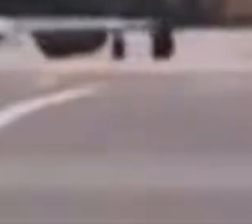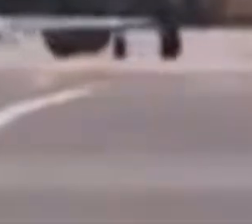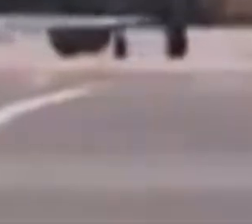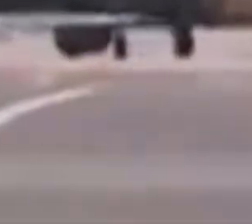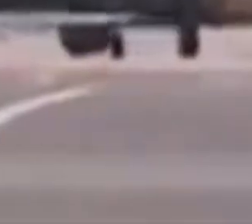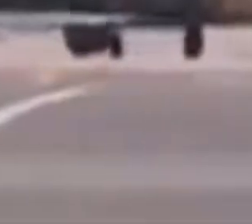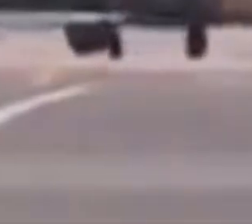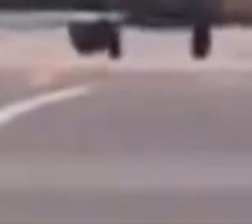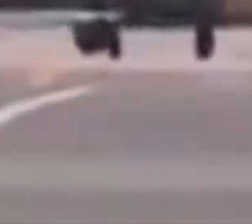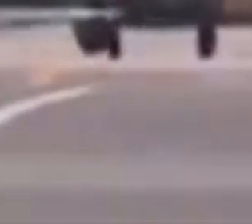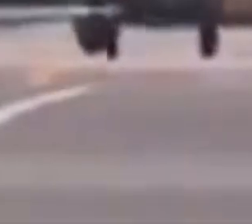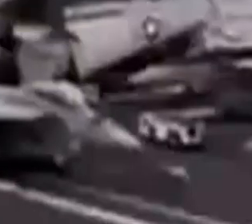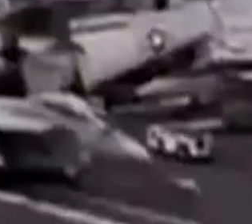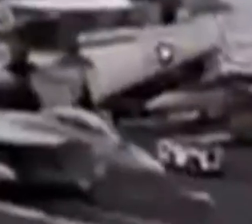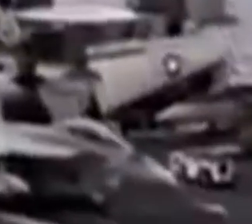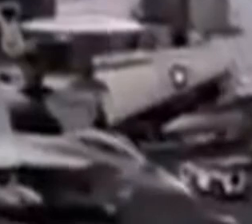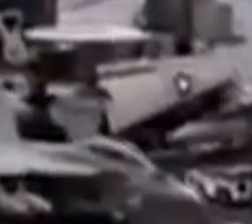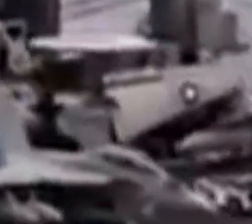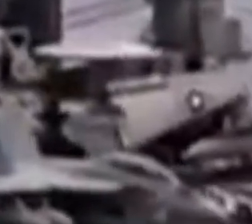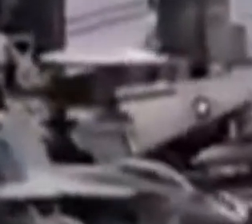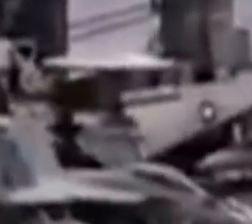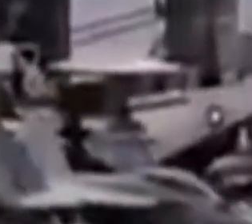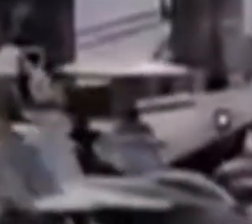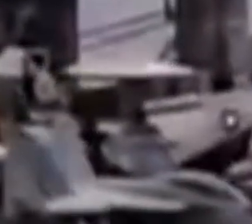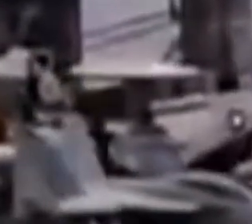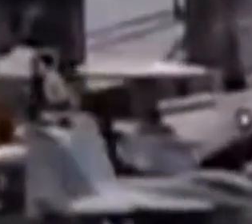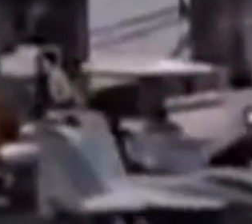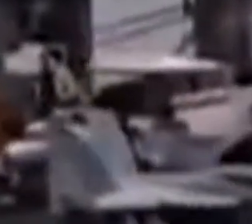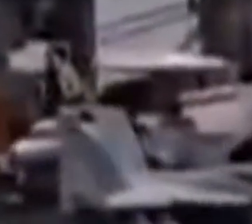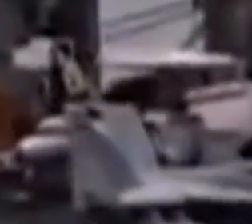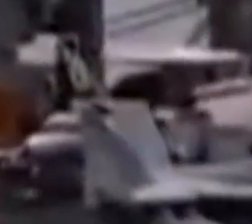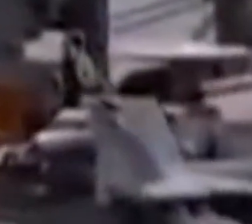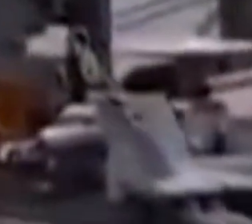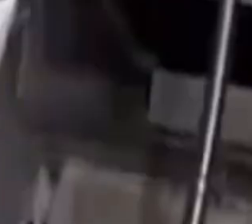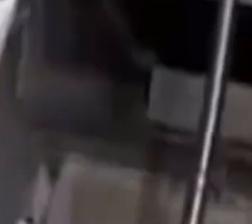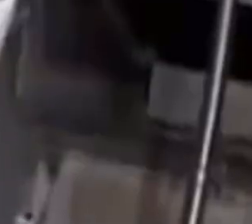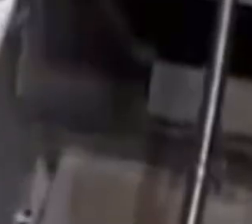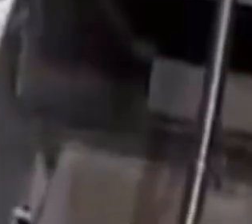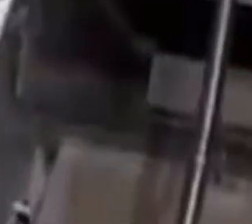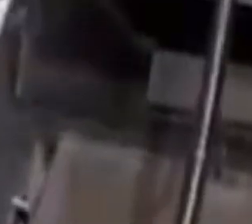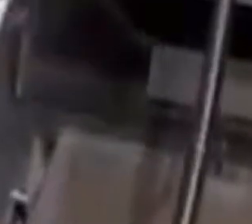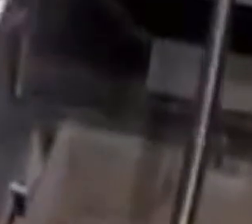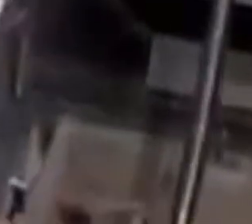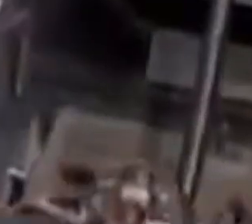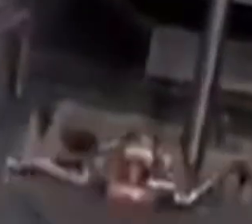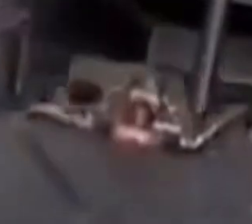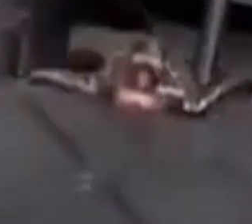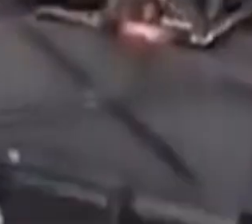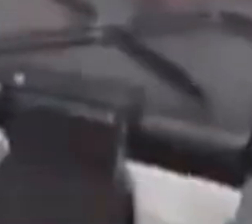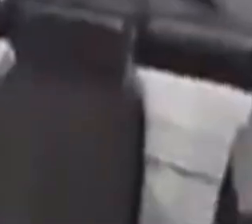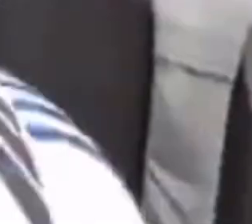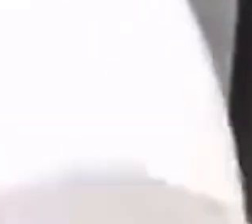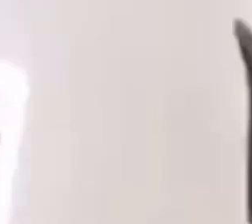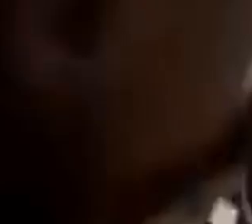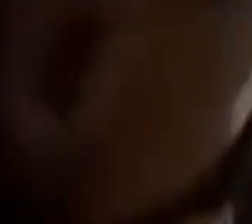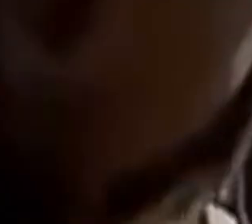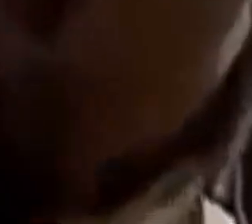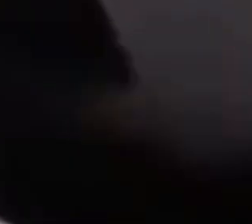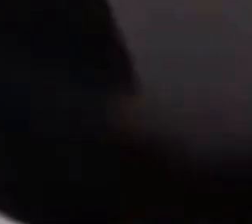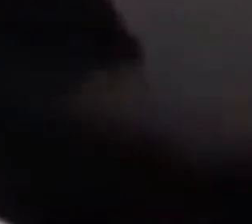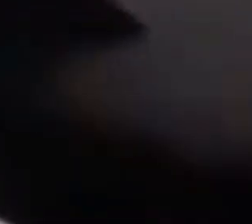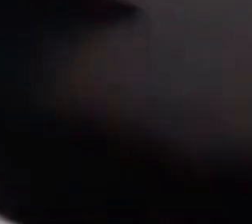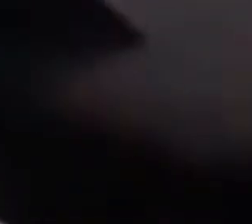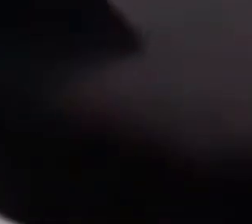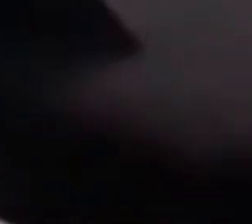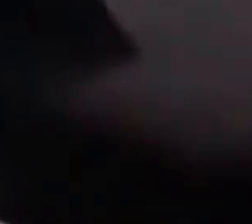esta operación en contra del régimen chavista. Toda esta fuerza internacional también ha anunciado que empezarán operativos para infiltrarse en Venezuela y poder erradicar así